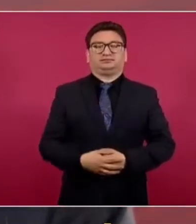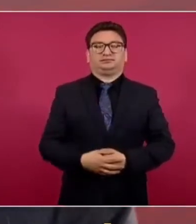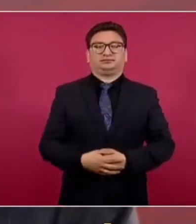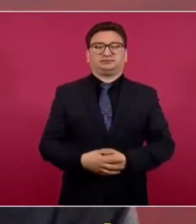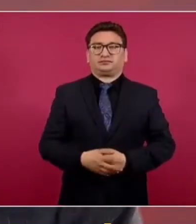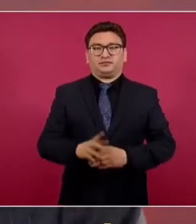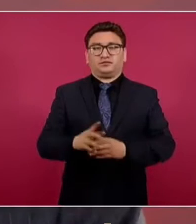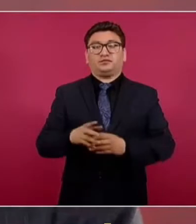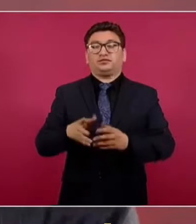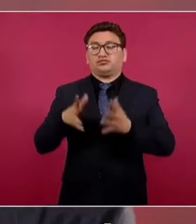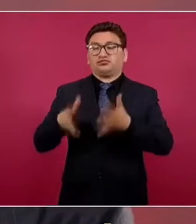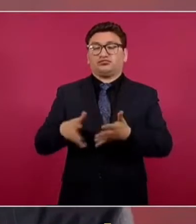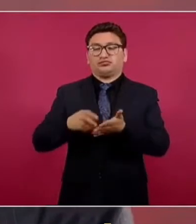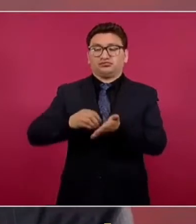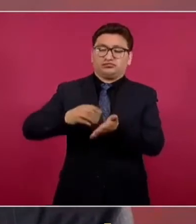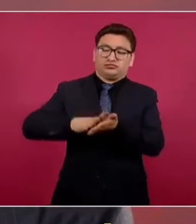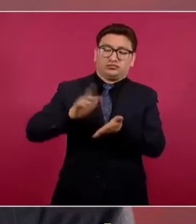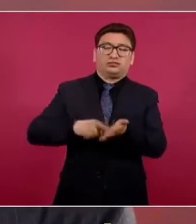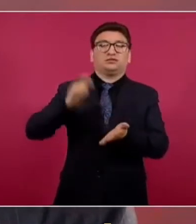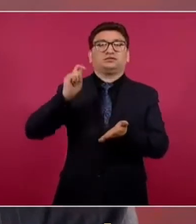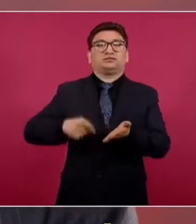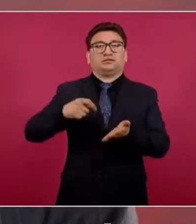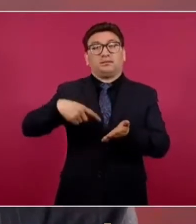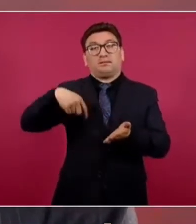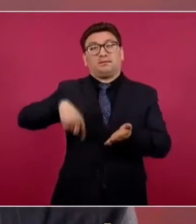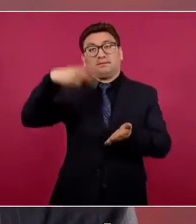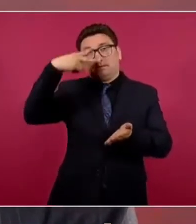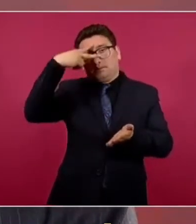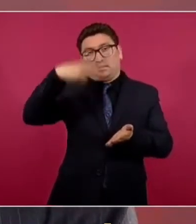quede como propiedad de la nación.